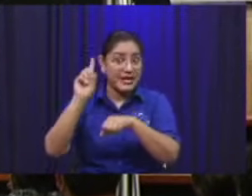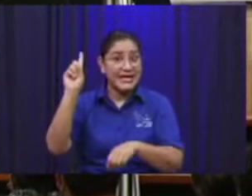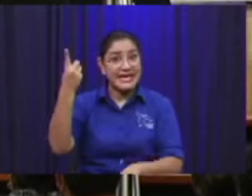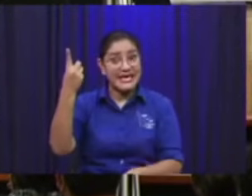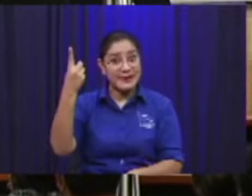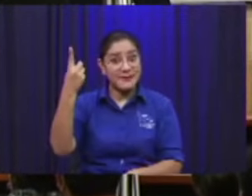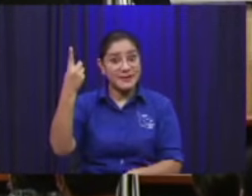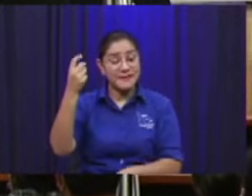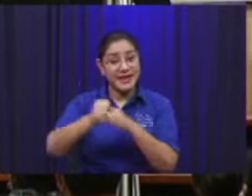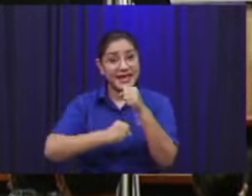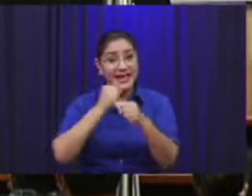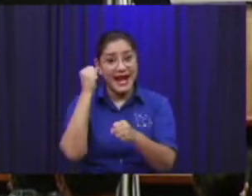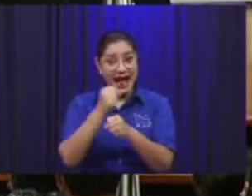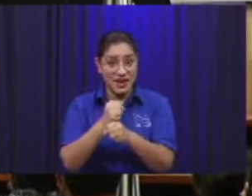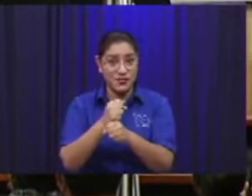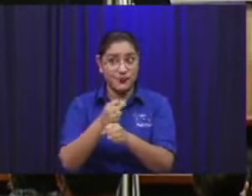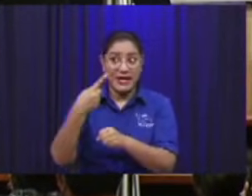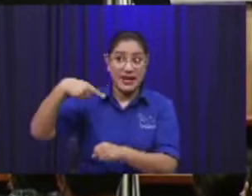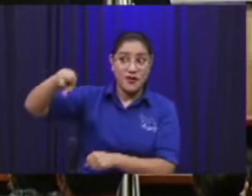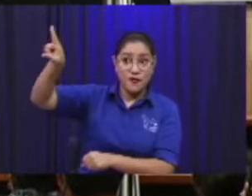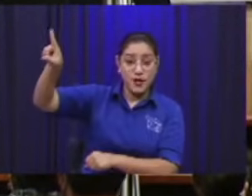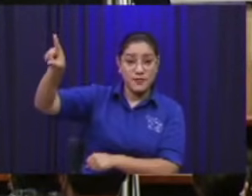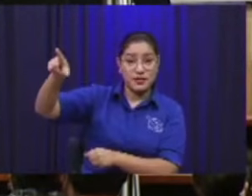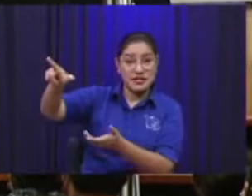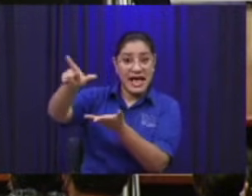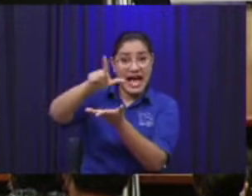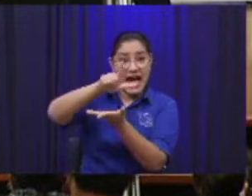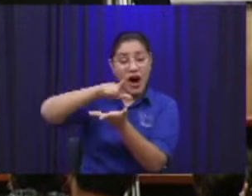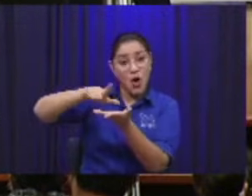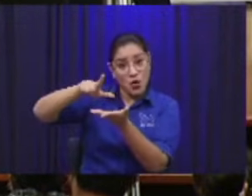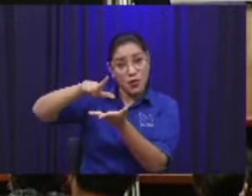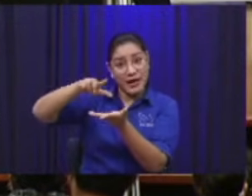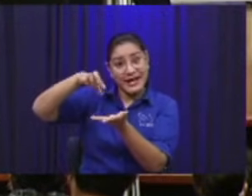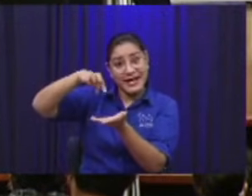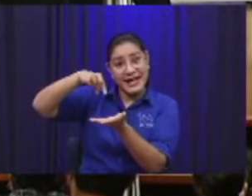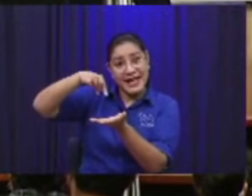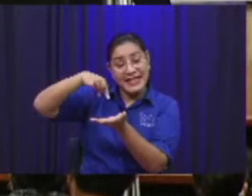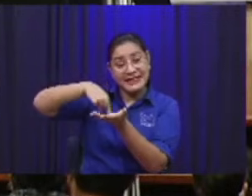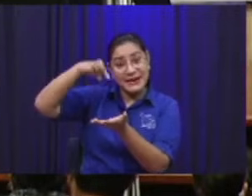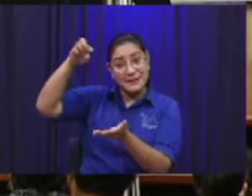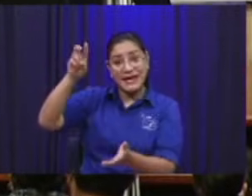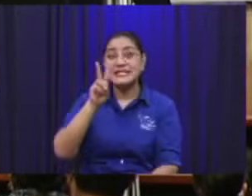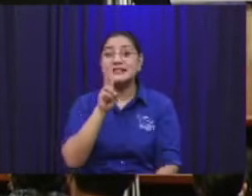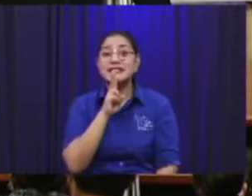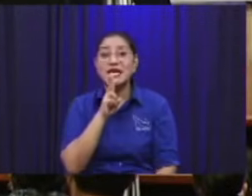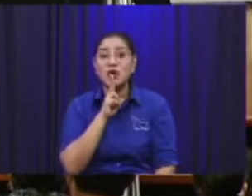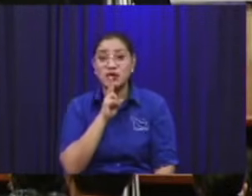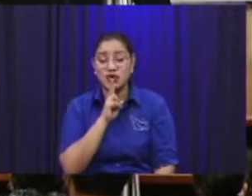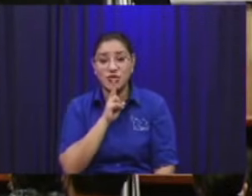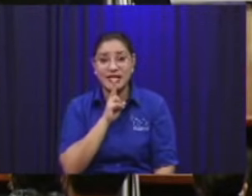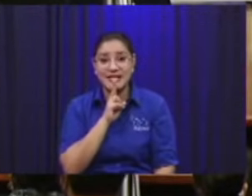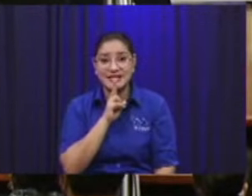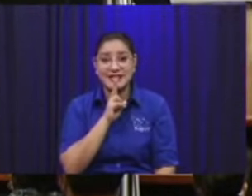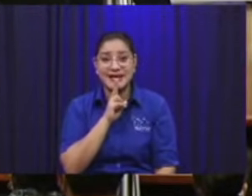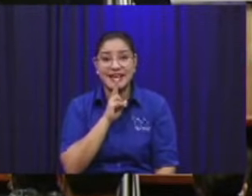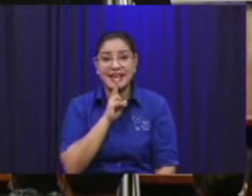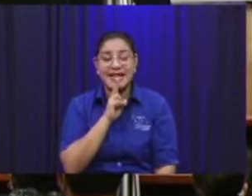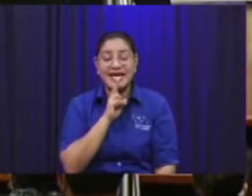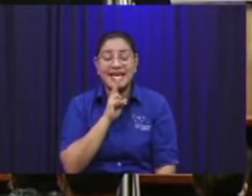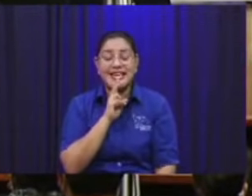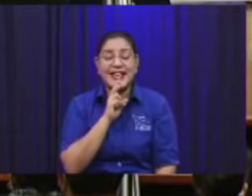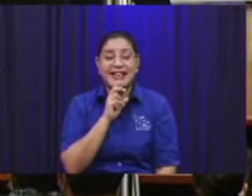estábamos en san pedro sula esto no lo puede contar hermano quizá algunos se pueden aburrir